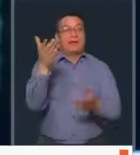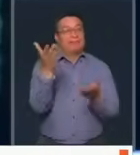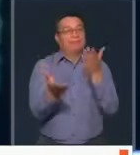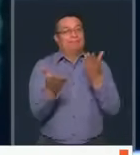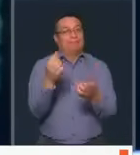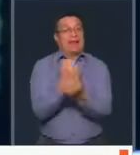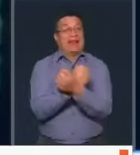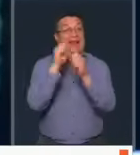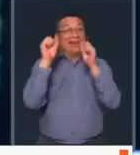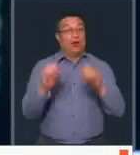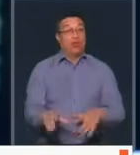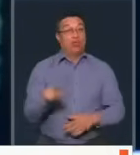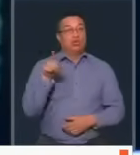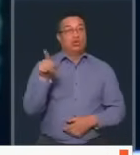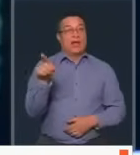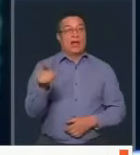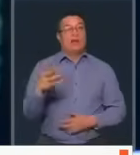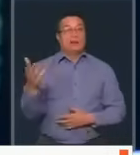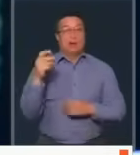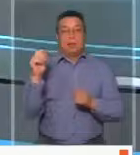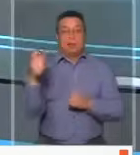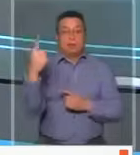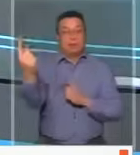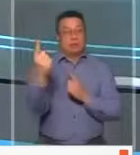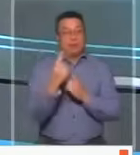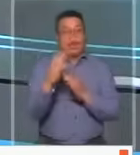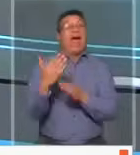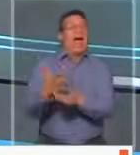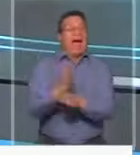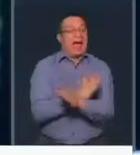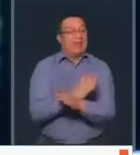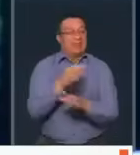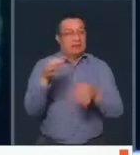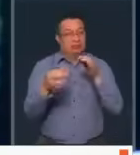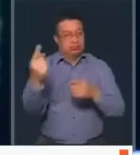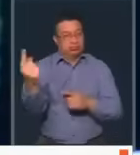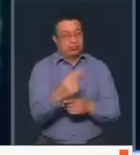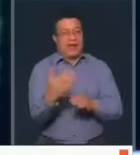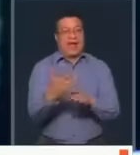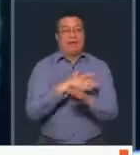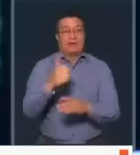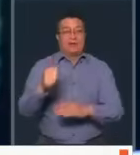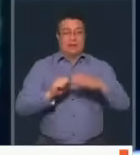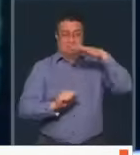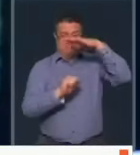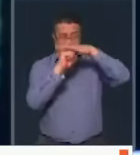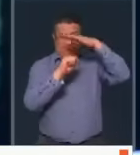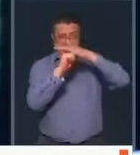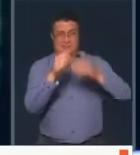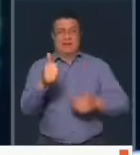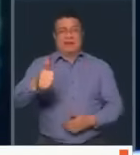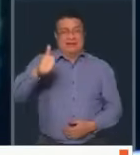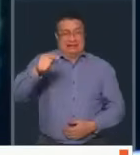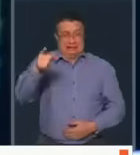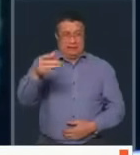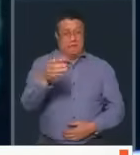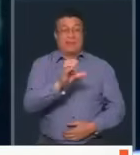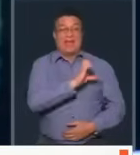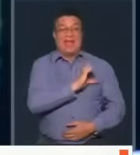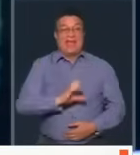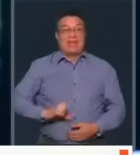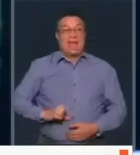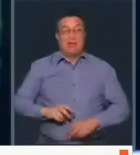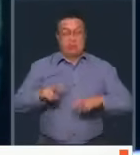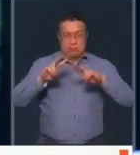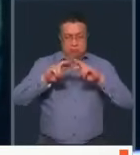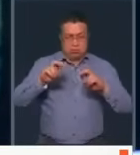¿Sí? Que evaluara su renuncia. Después de ser formalizado. Antes de ser formalizado. Un alto directivo del Estado con una investigación en